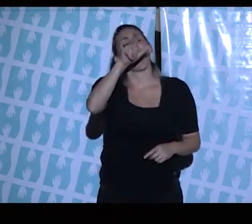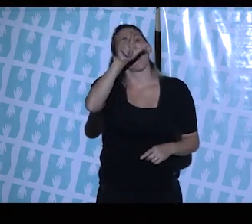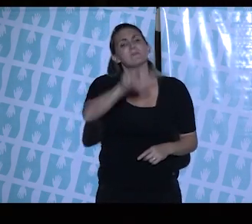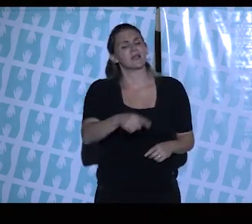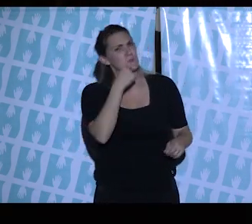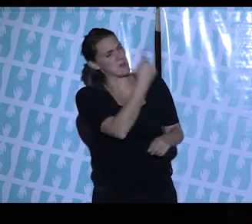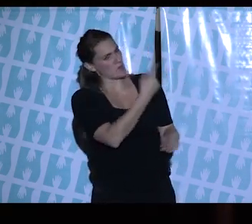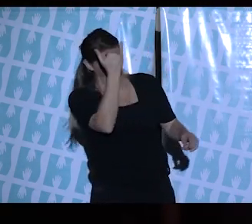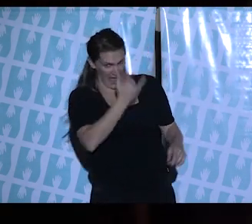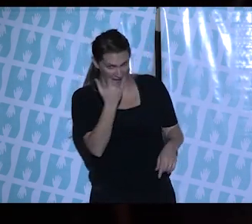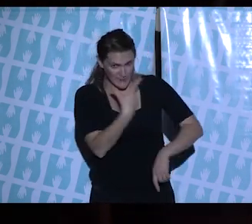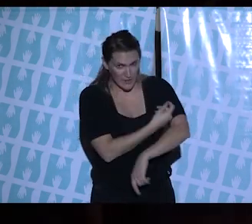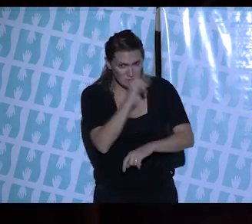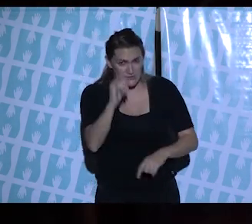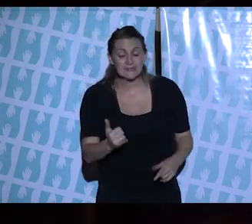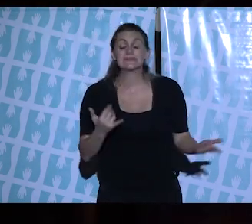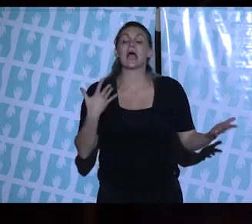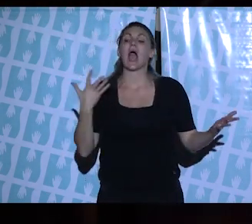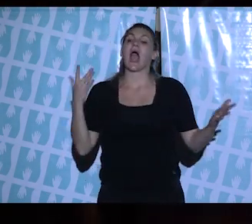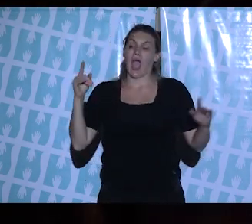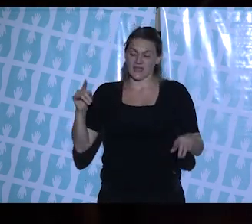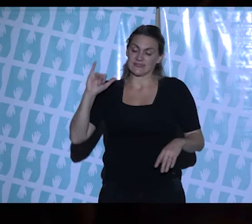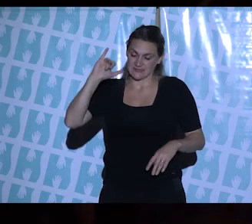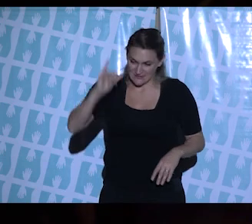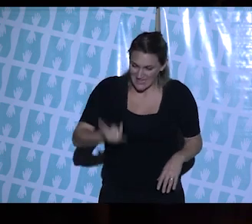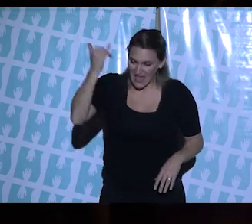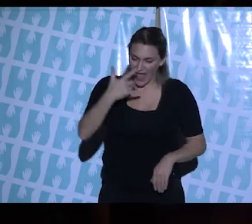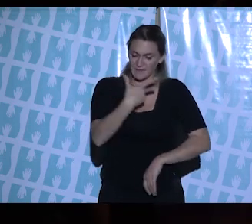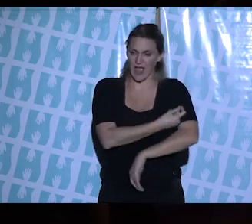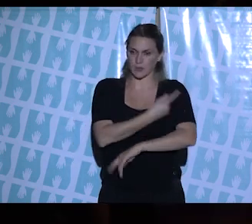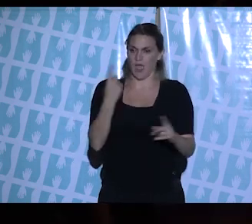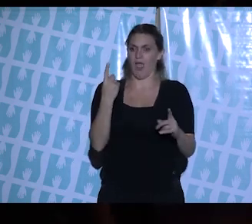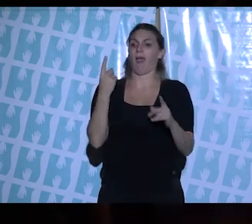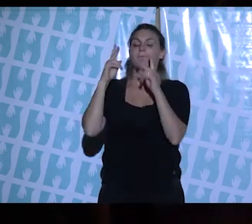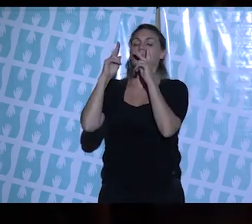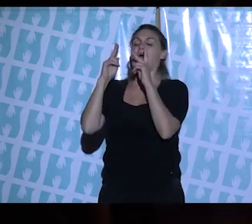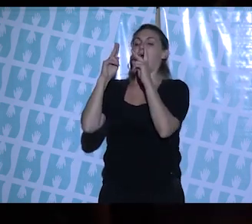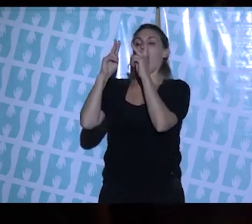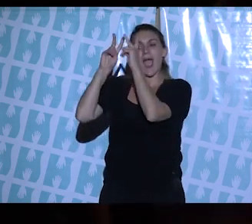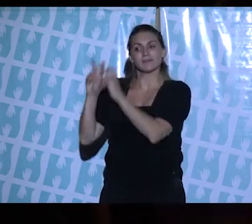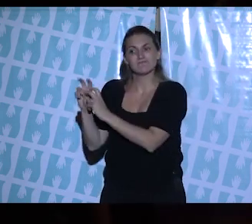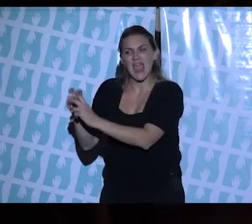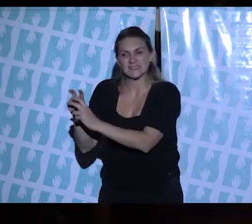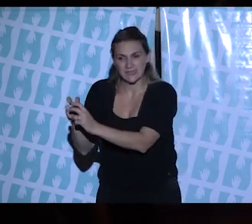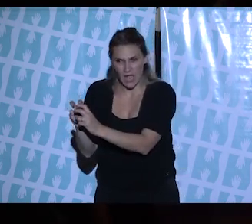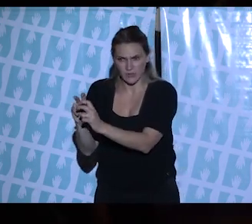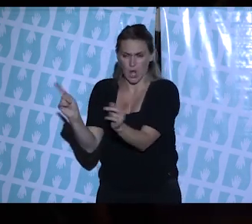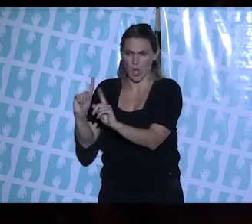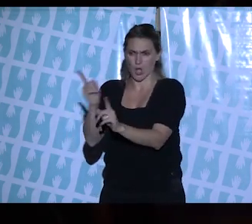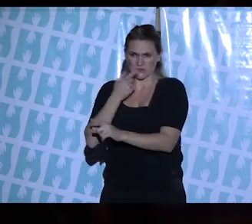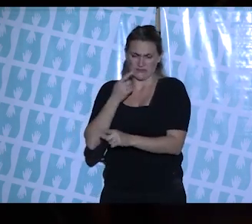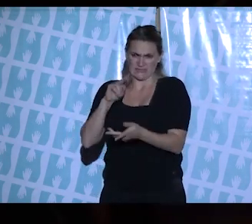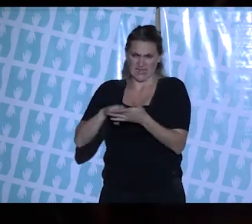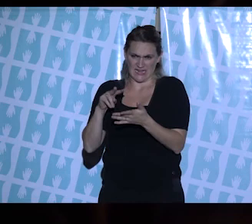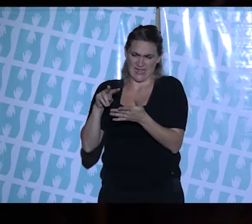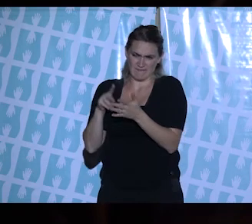desarrollando, están en investigación. Sepan que cuando se investiga no significa que está disponible. Solamente está